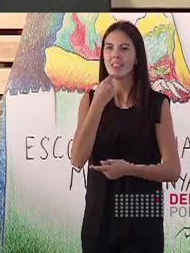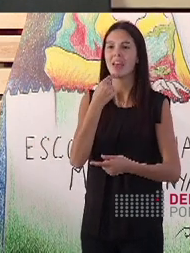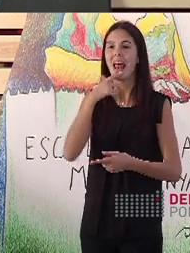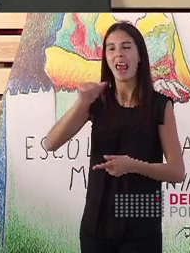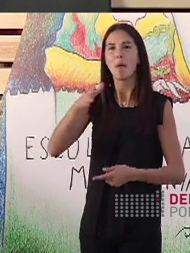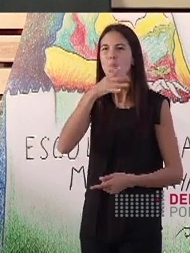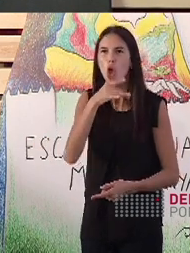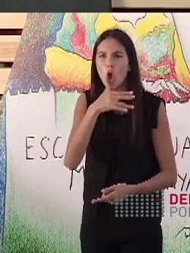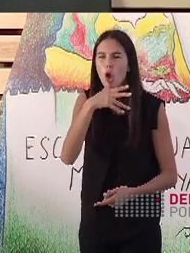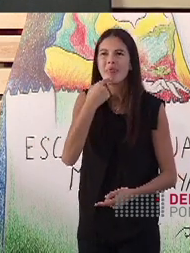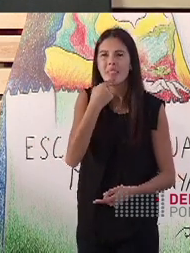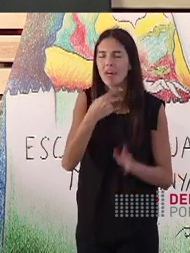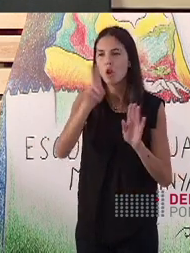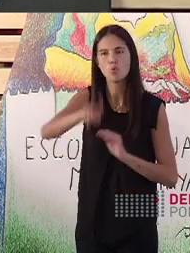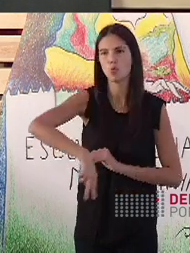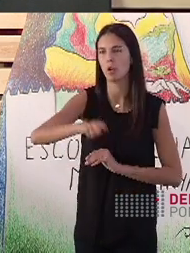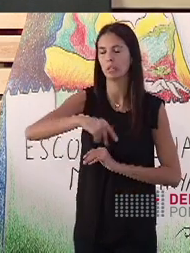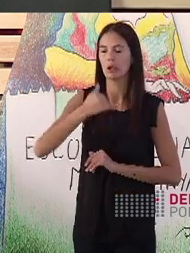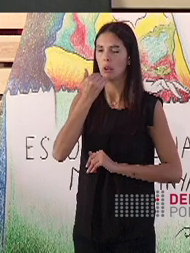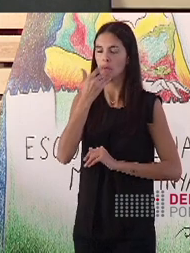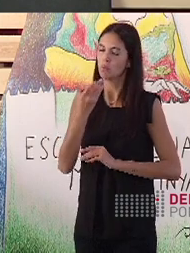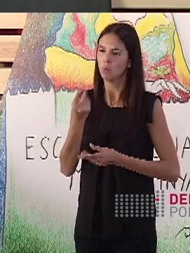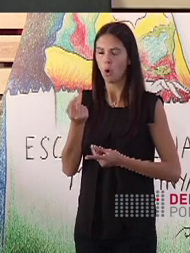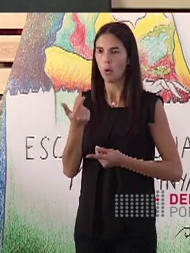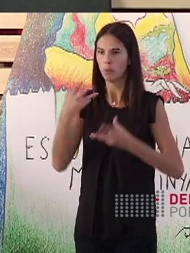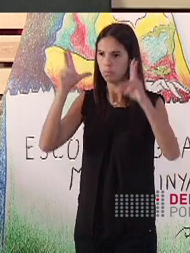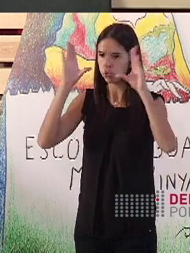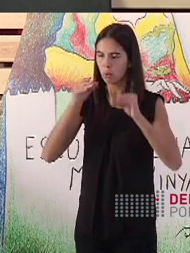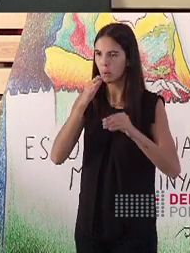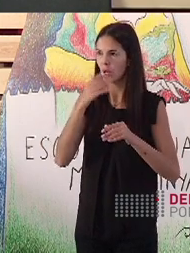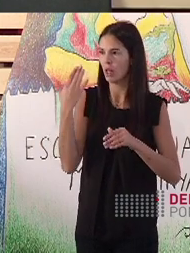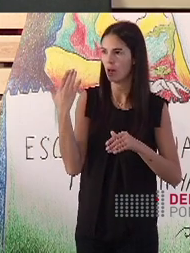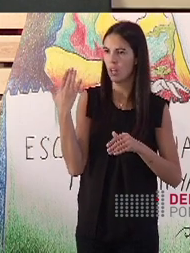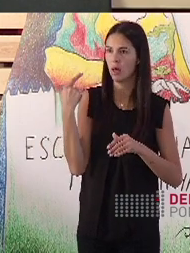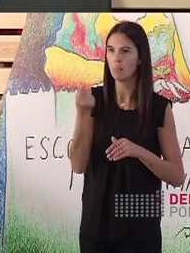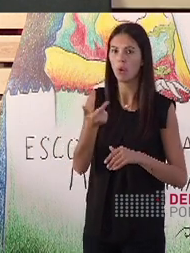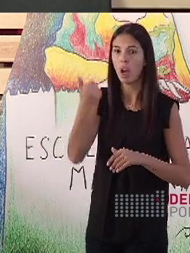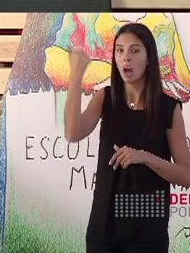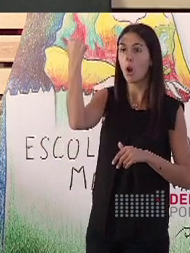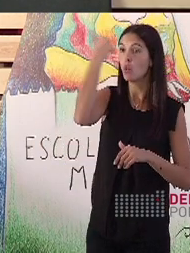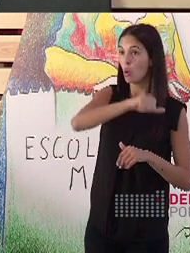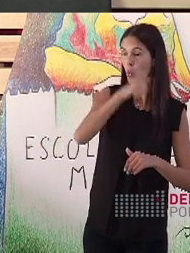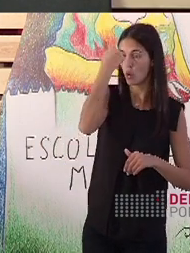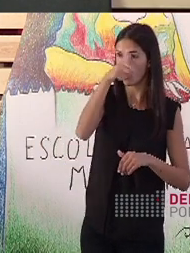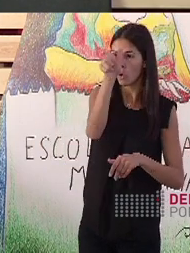violó. Eso sí, es muy impactante porque hace poco, no sé si lo sabéis, a un hombre le violaron a la salida de un puticlub, además.